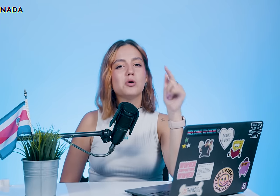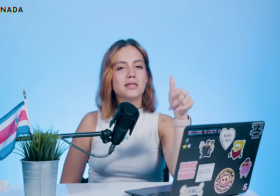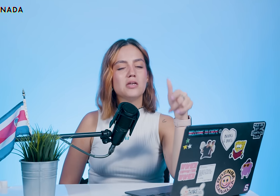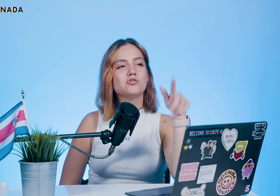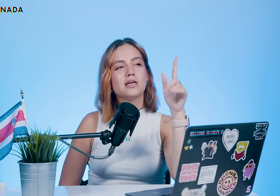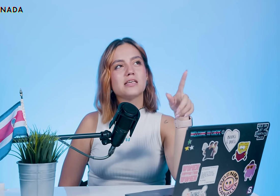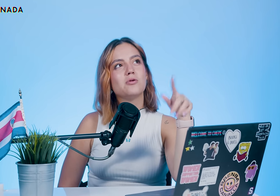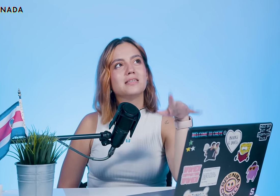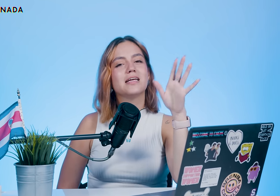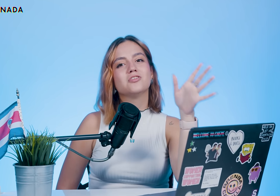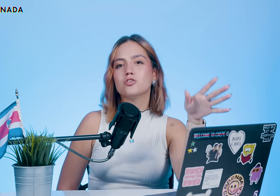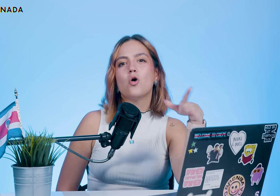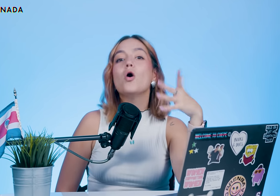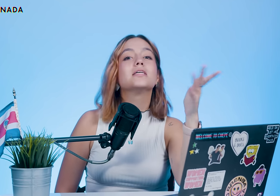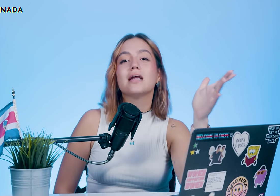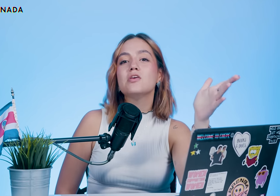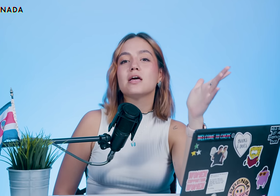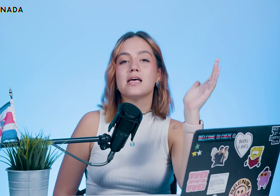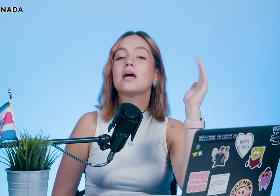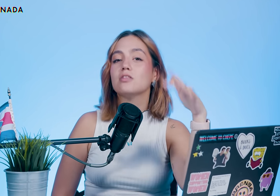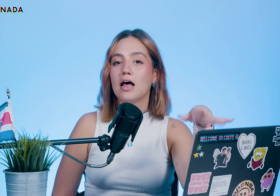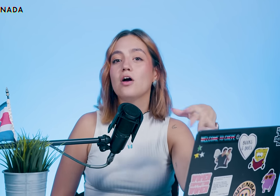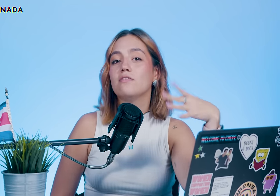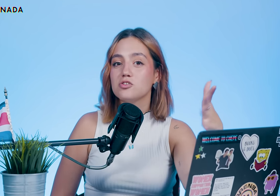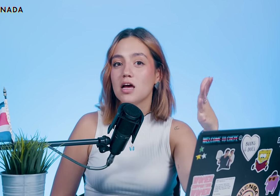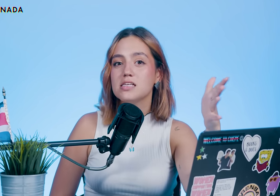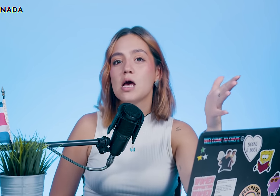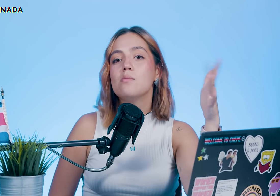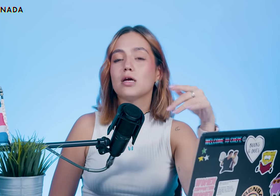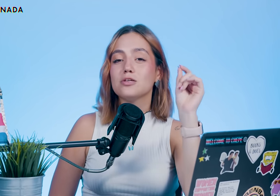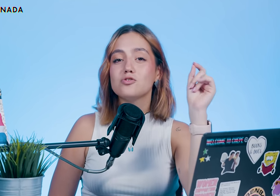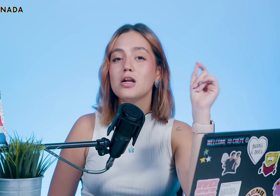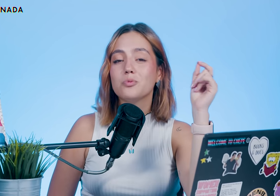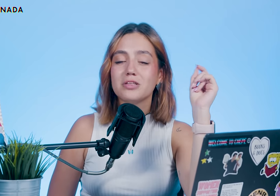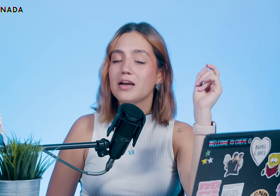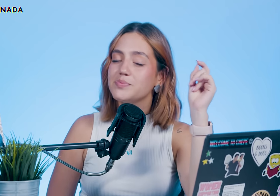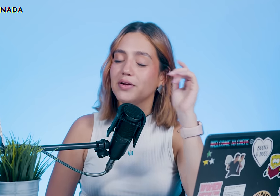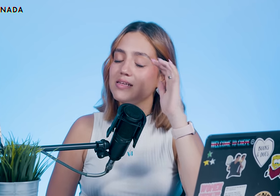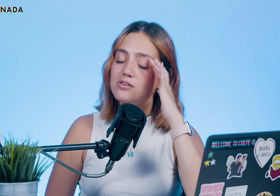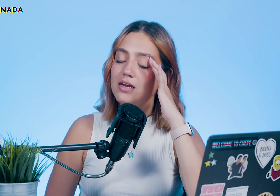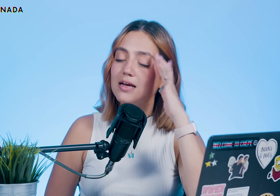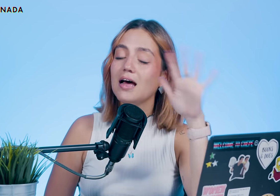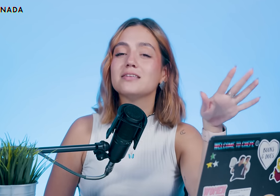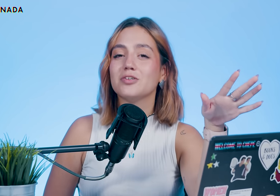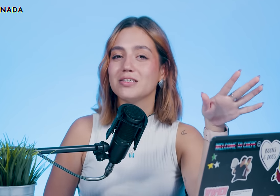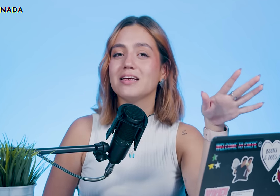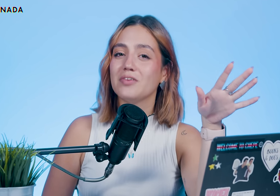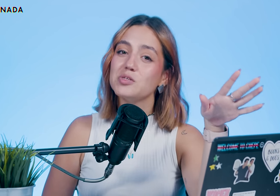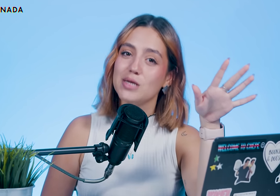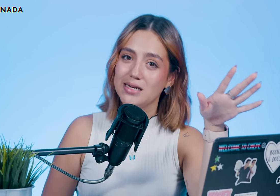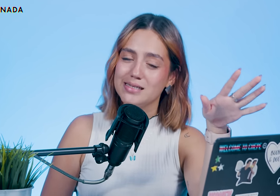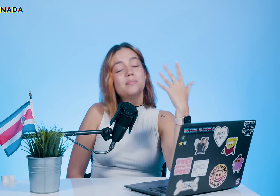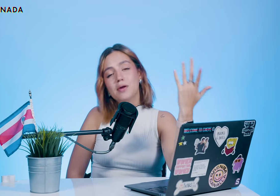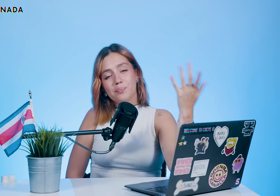me cuenten en los comentarios ustedes qué es lo más gracioso o extraño que se ha encontrado en redes sociales porque eso solo la punta de eberg en usar en cada cosas